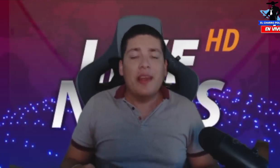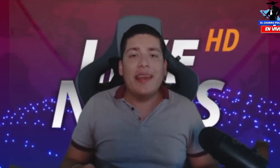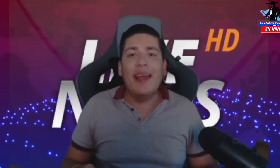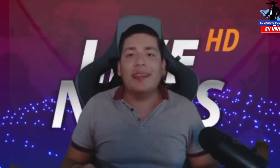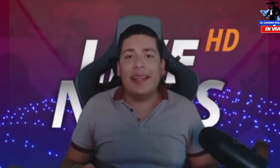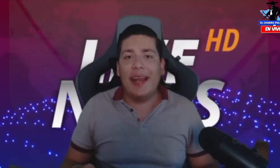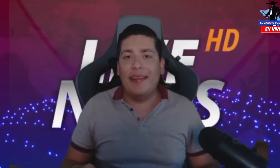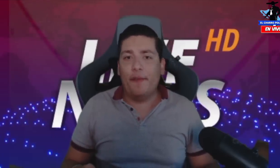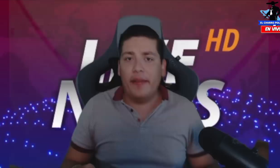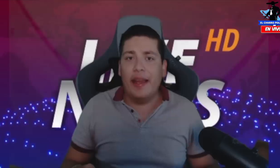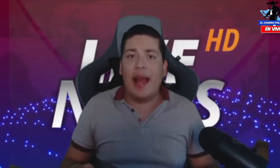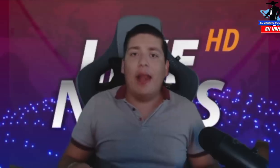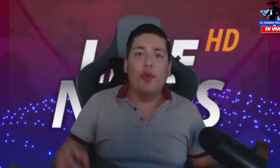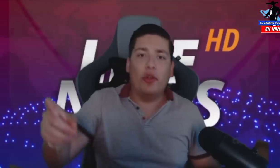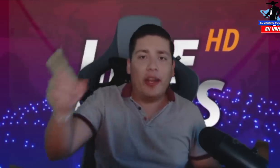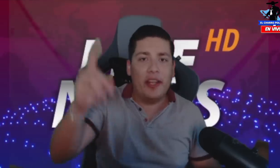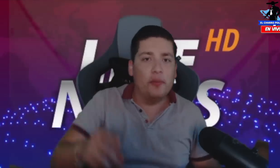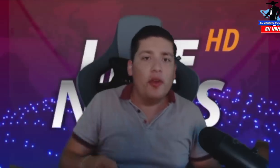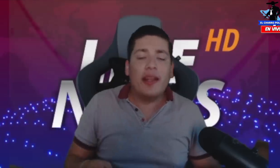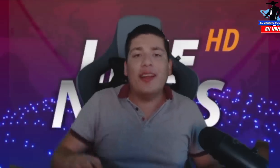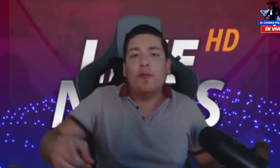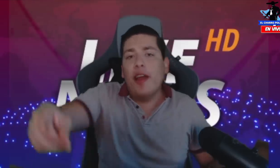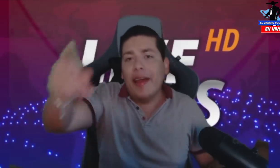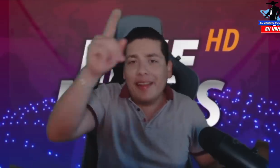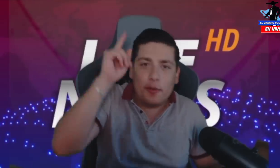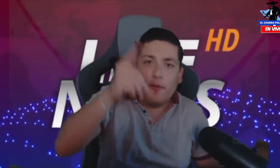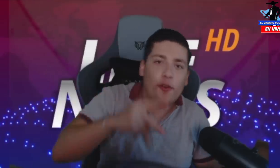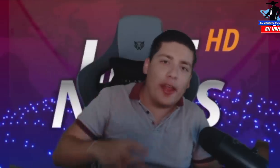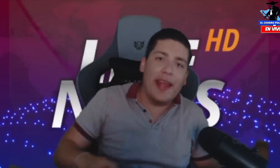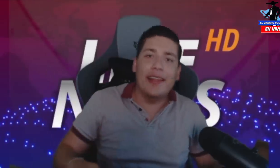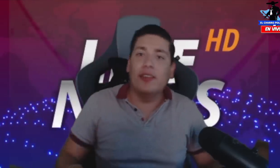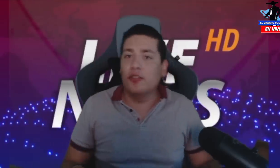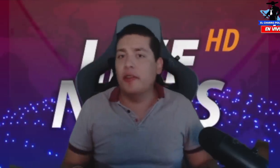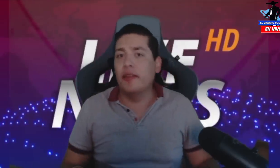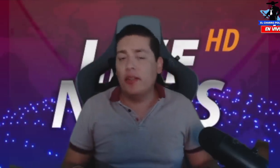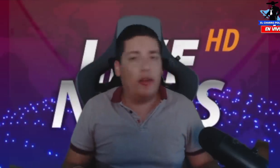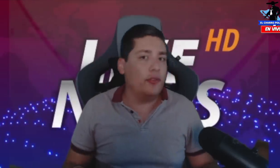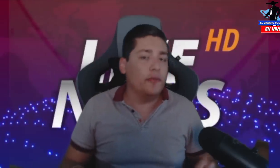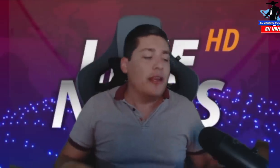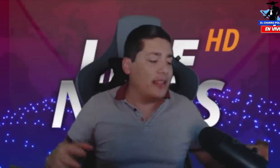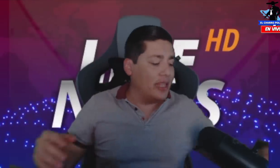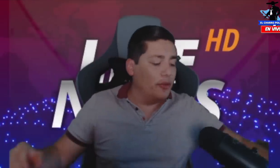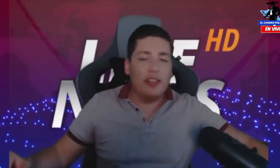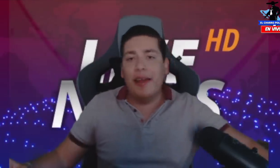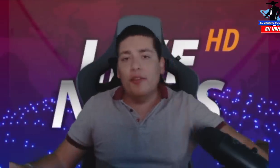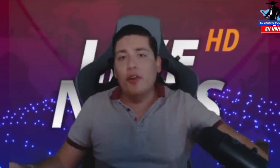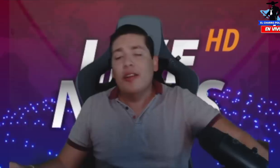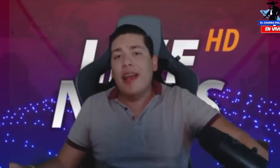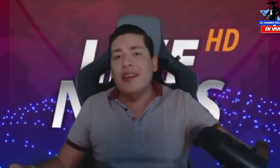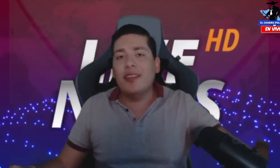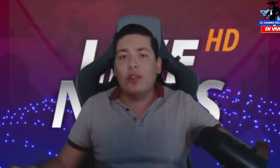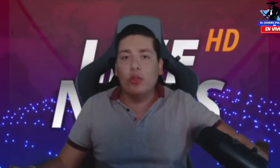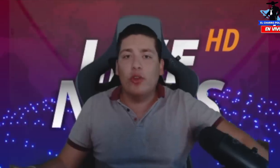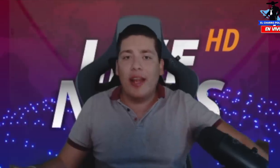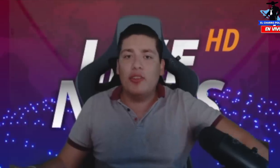aglutinando. Y es que quieren defender al único organismo que les puede dar el triunfo en el 2024. Estamos hablando